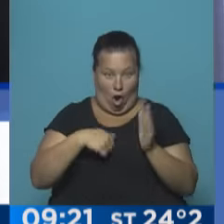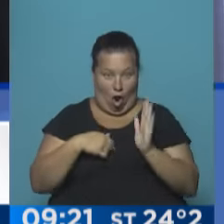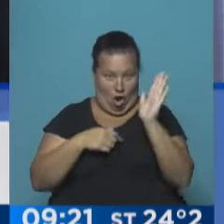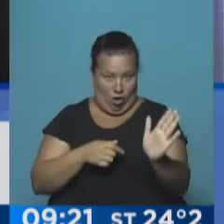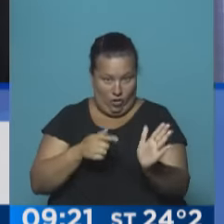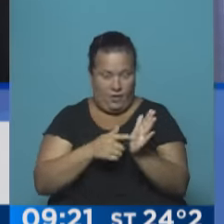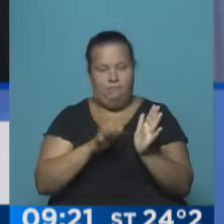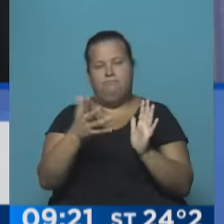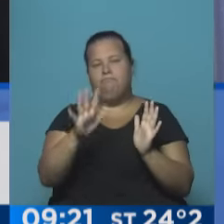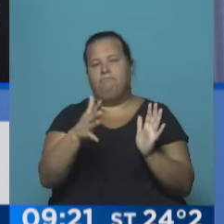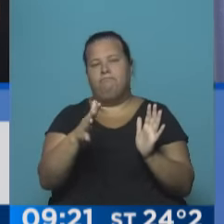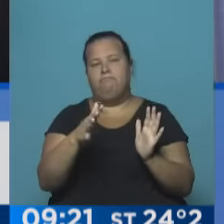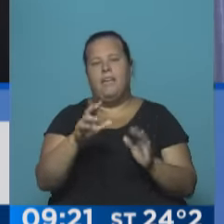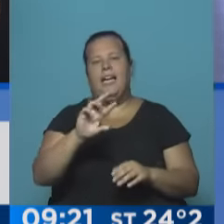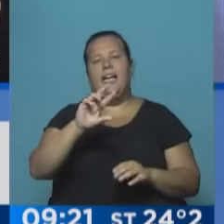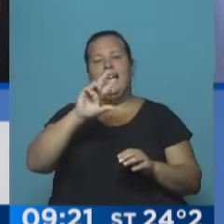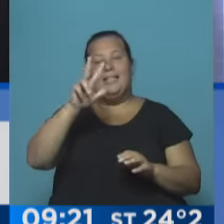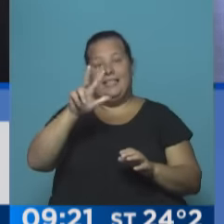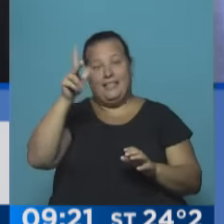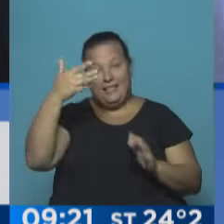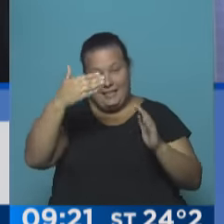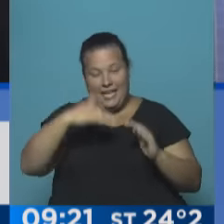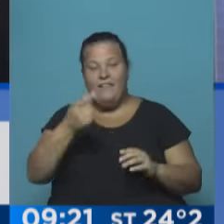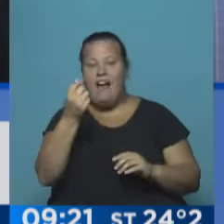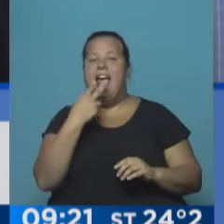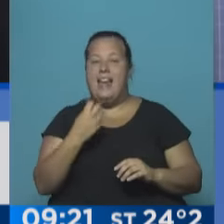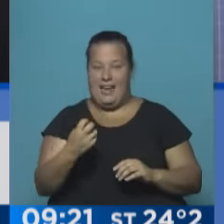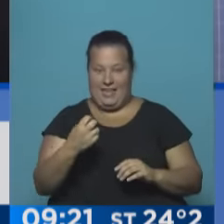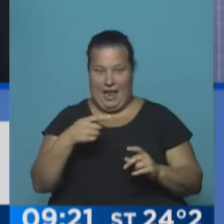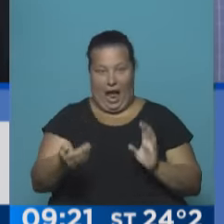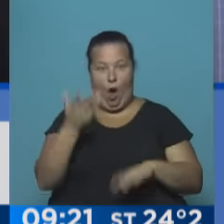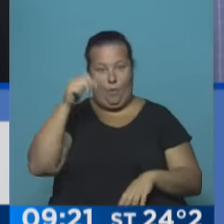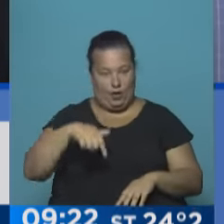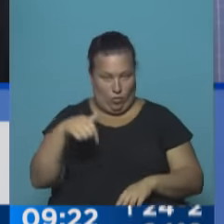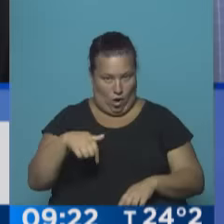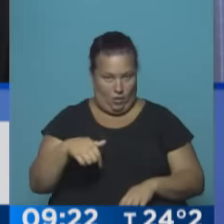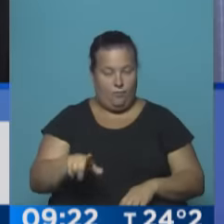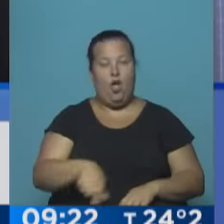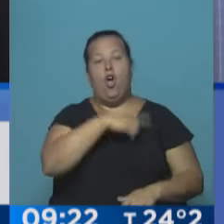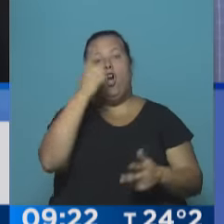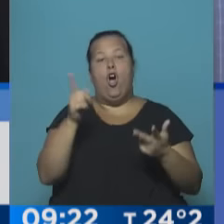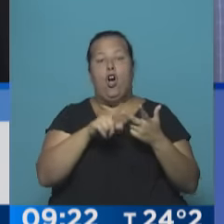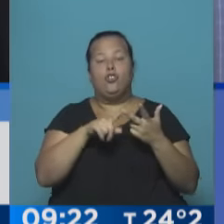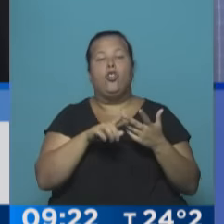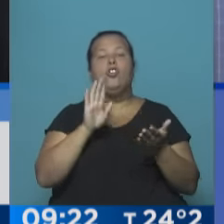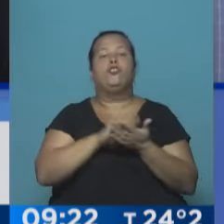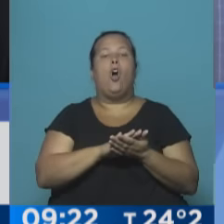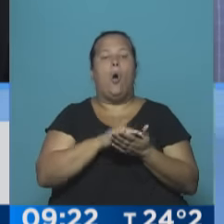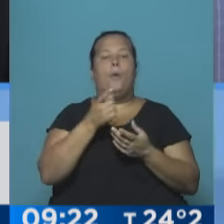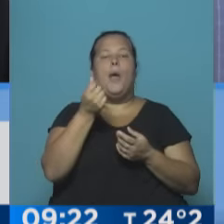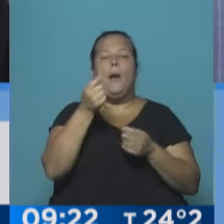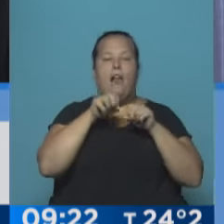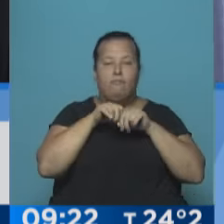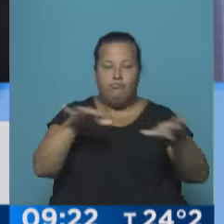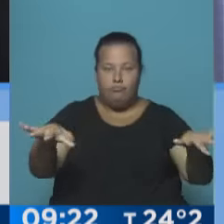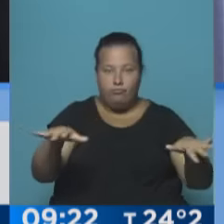eh más o menos la tercera parte es el valor de la energía que es que aumentó otra tercera parte es el valor de distribución